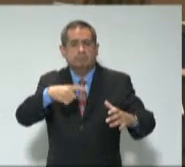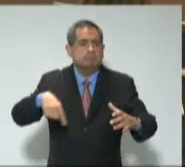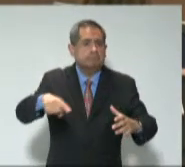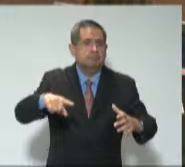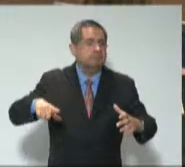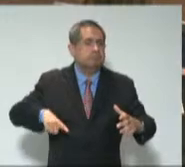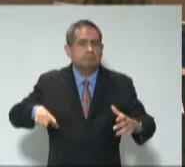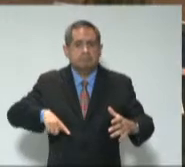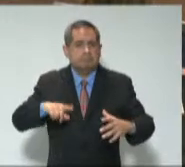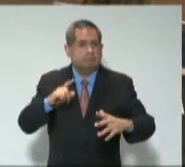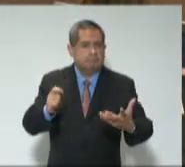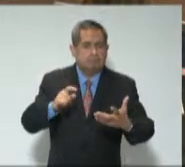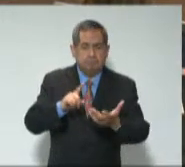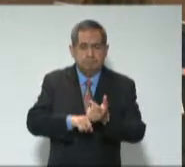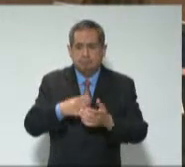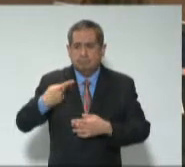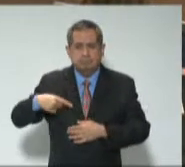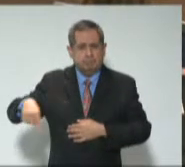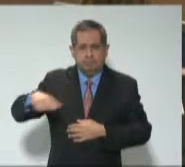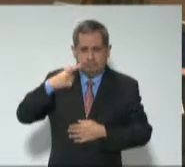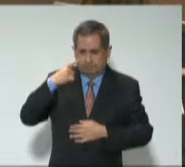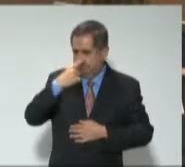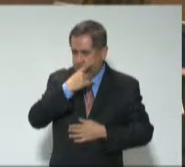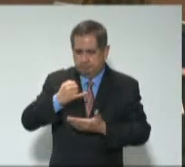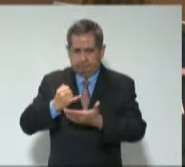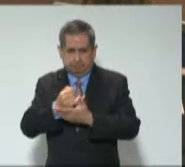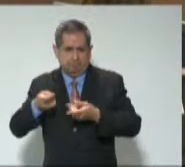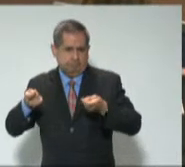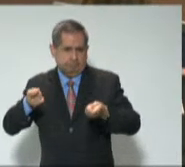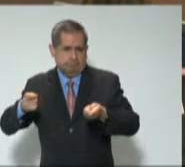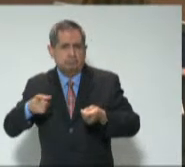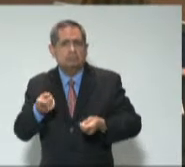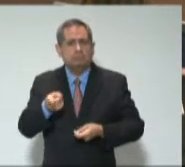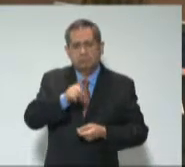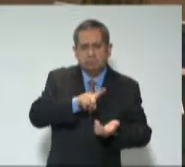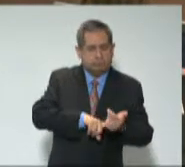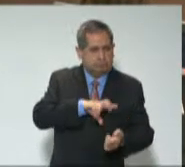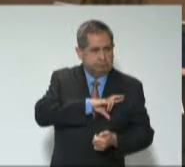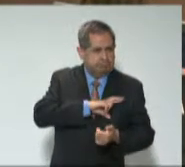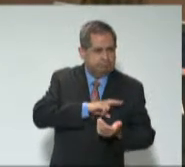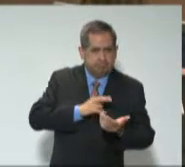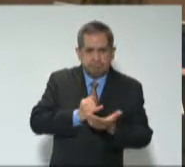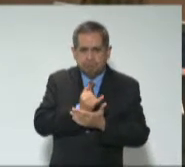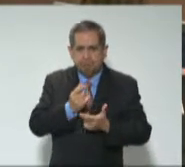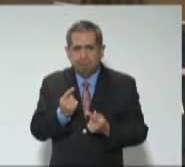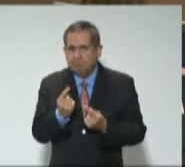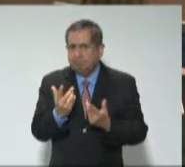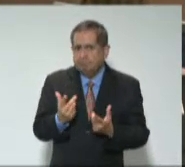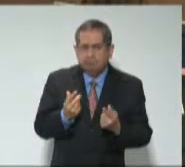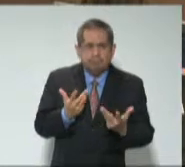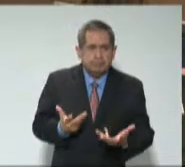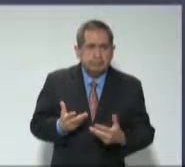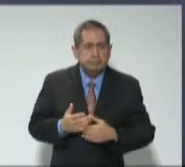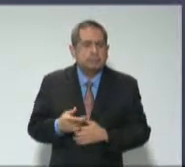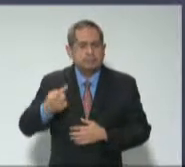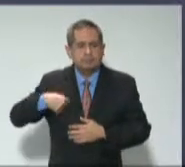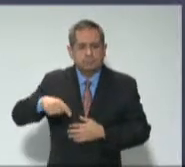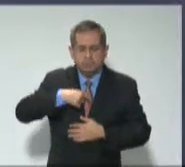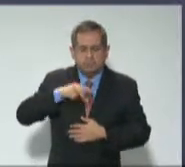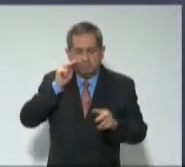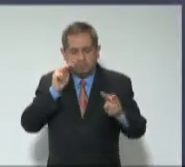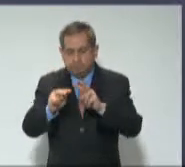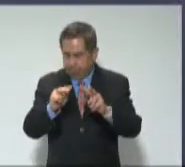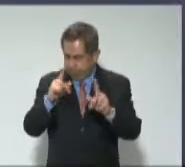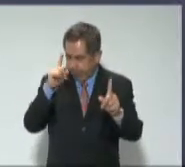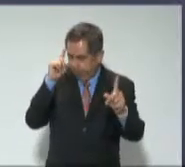gubernamentales y los tomadores de decisiones tanto en el sector público como en el sector privado hemos enfrentado una realidad